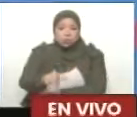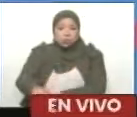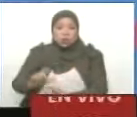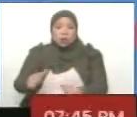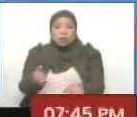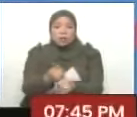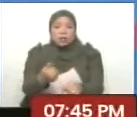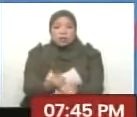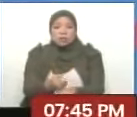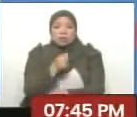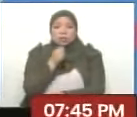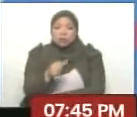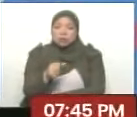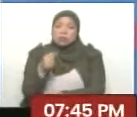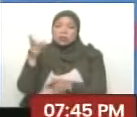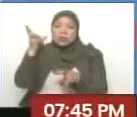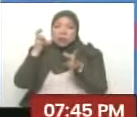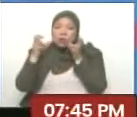ejemplar.